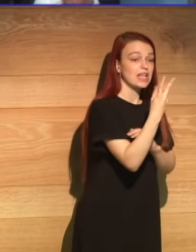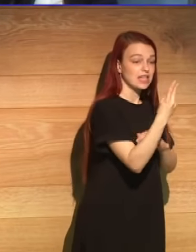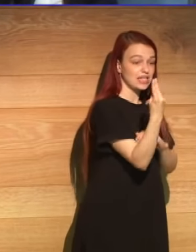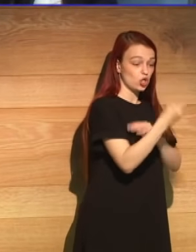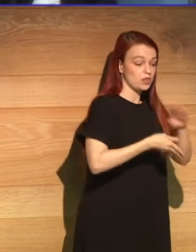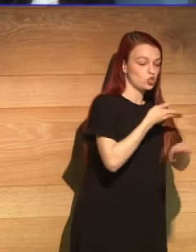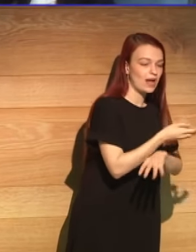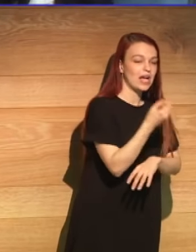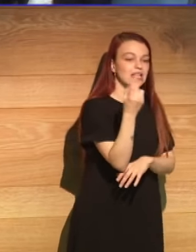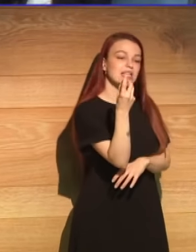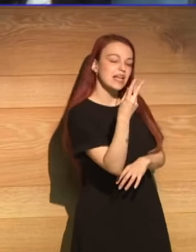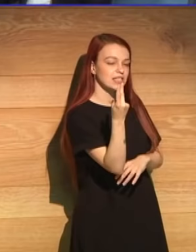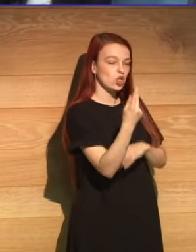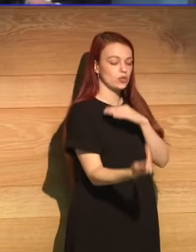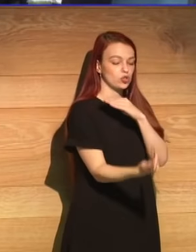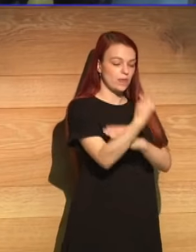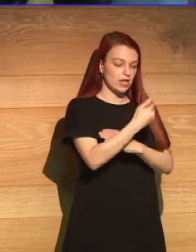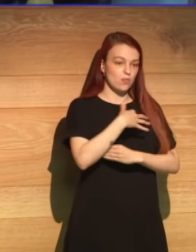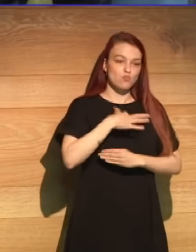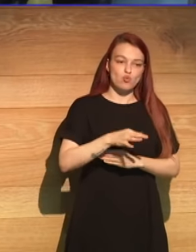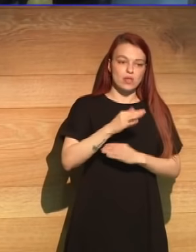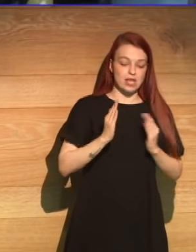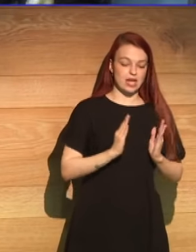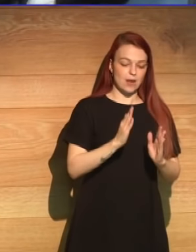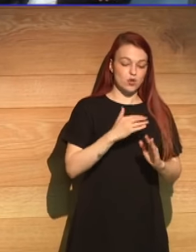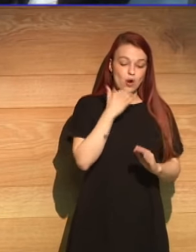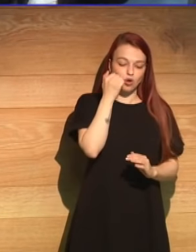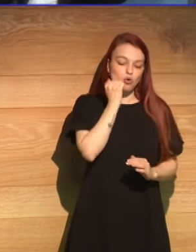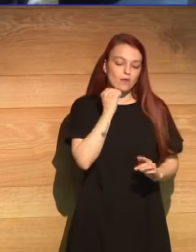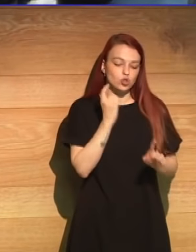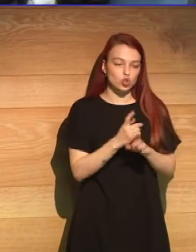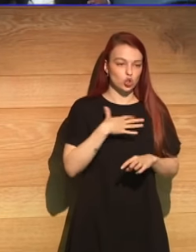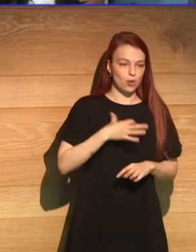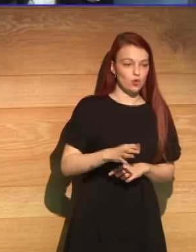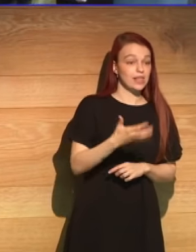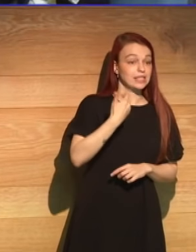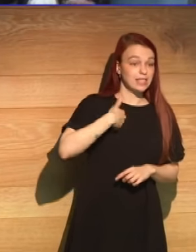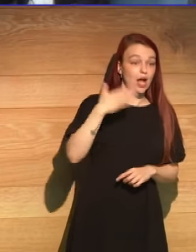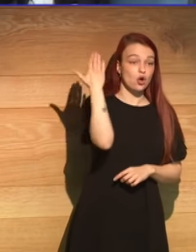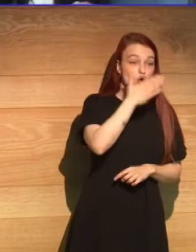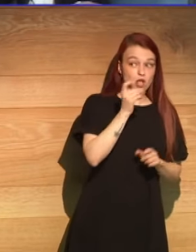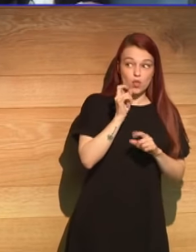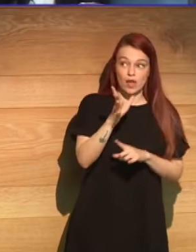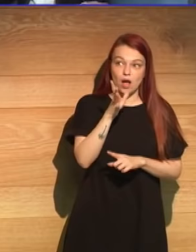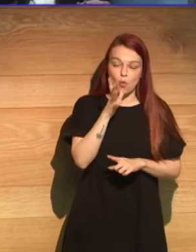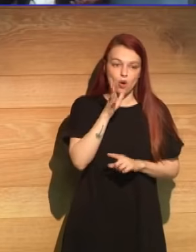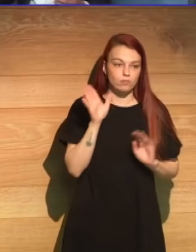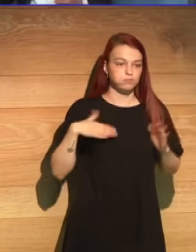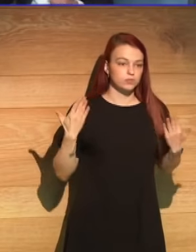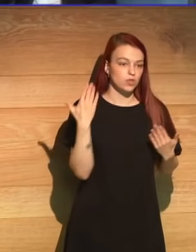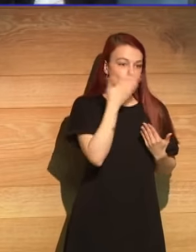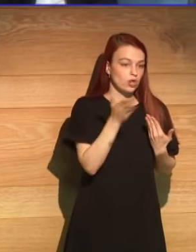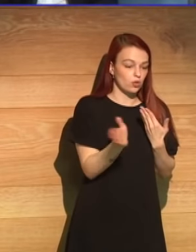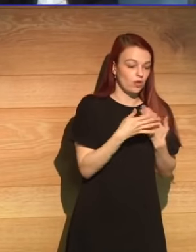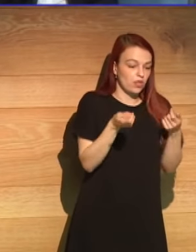el riesgo de abuso en el camino. Cuando conseguimos acercar el agua a las escuelas, de repente cierras las escuelas, no tienes acceso a esos puntos de